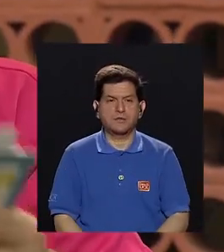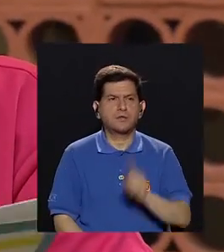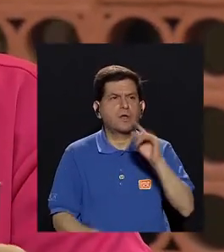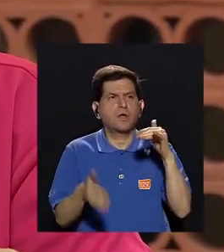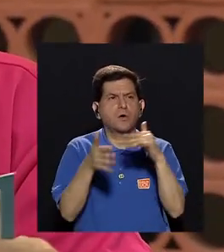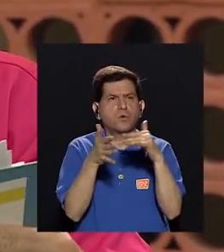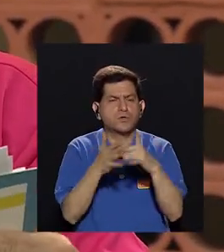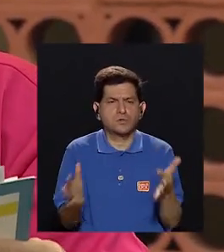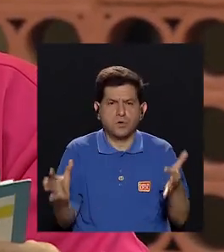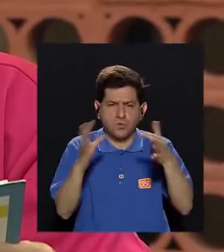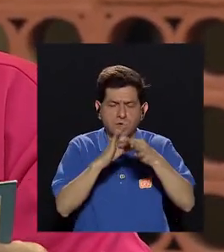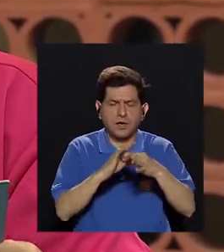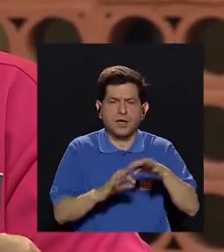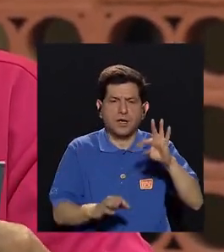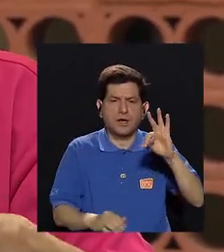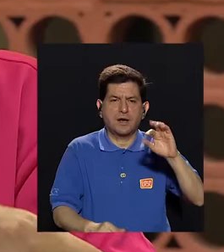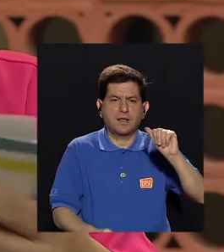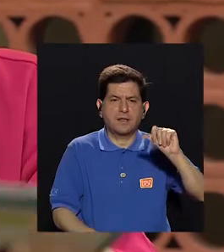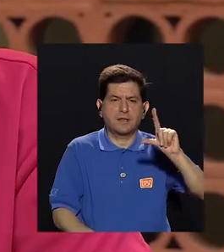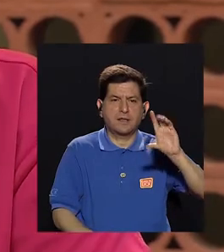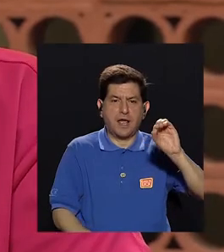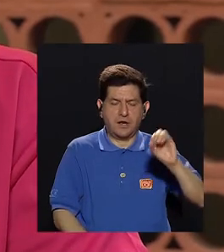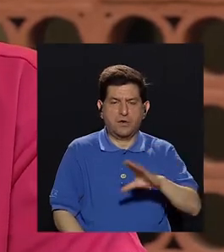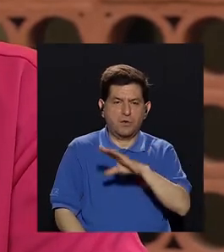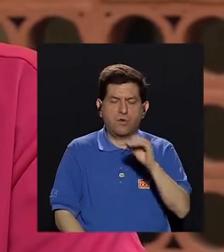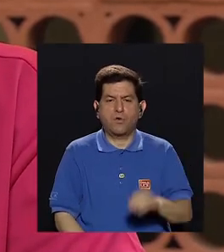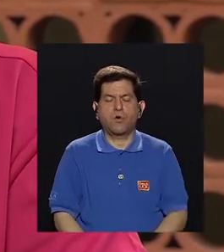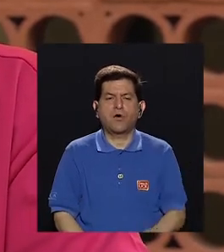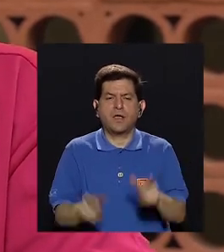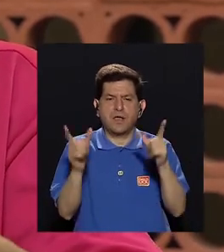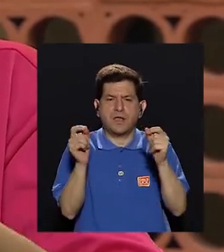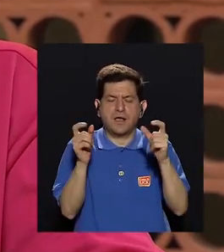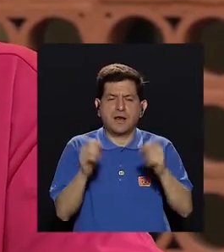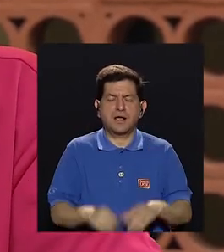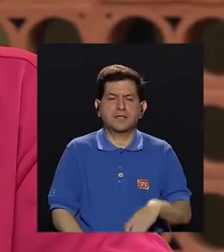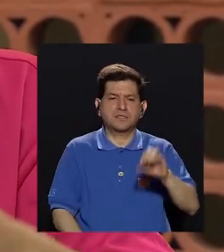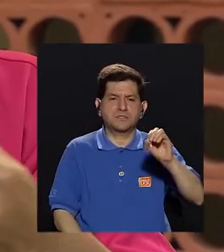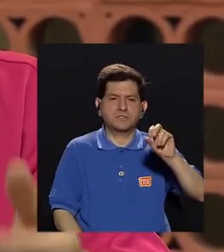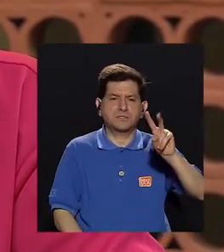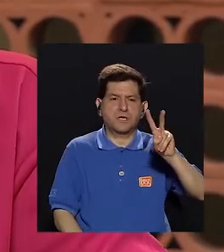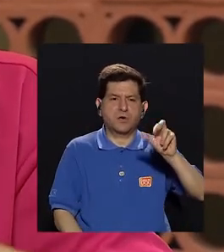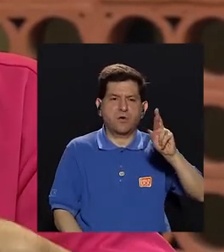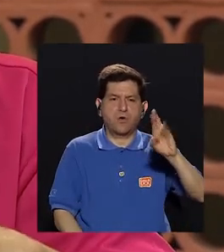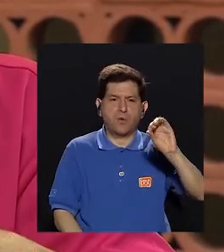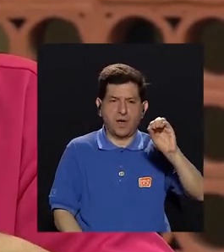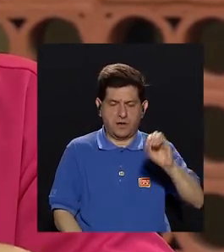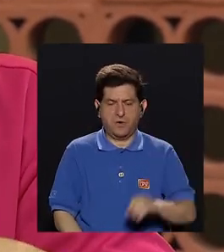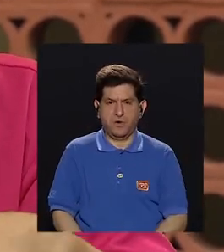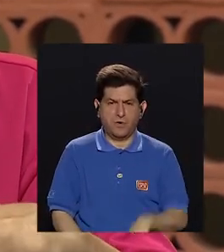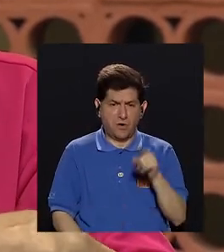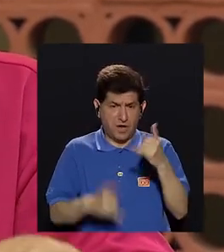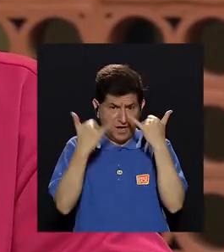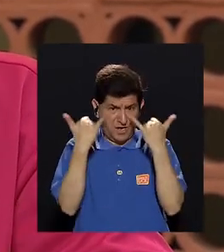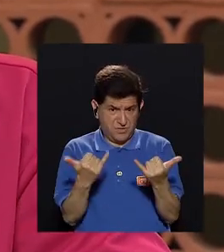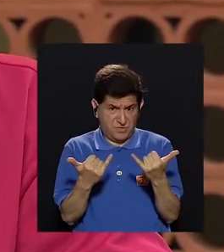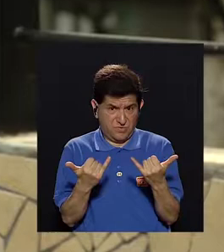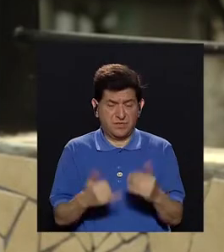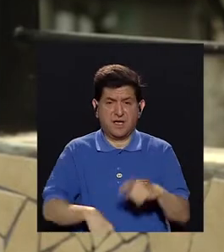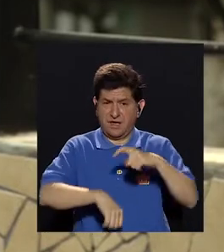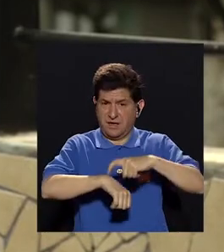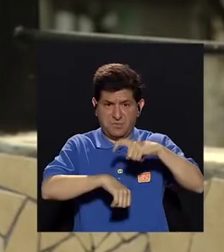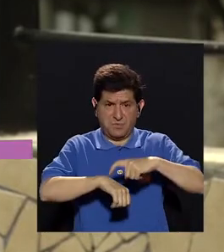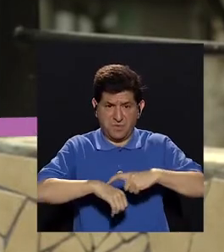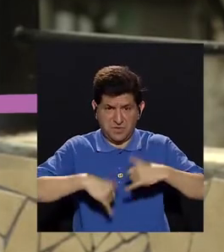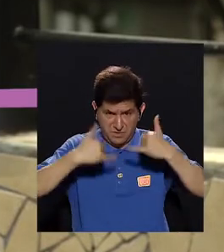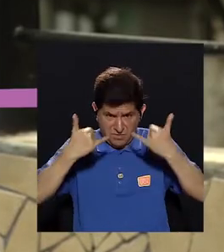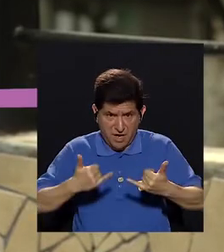y algunas cosas que se mencionaban. ¿Eso ya hoy en día ya está descartado o está más que comprobado? Algún momento